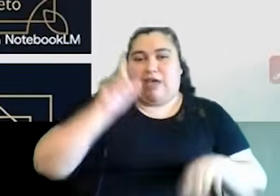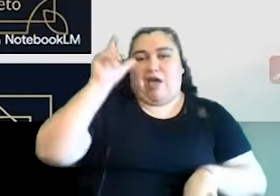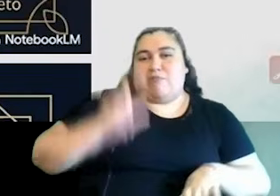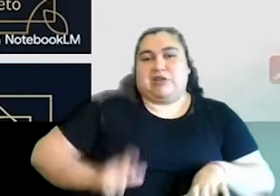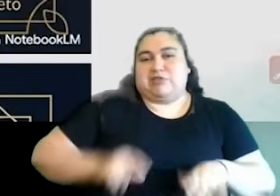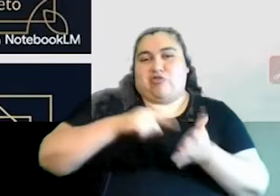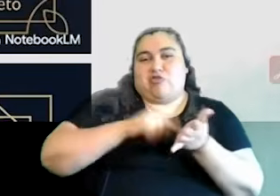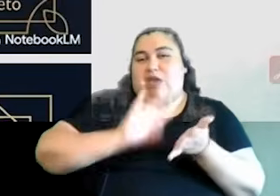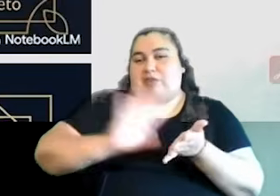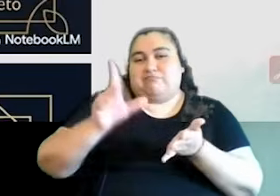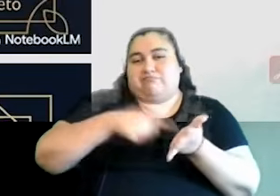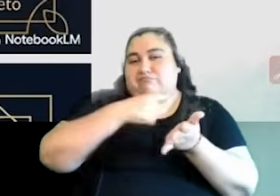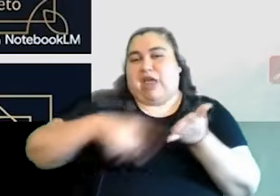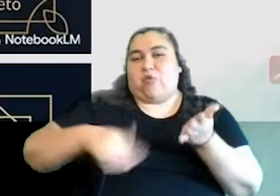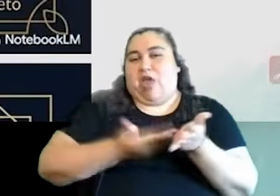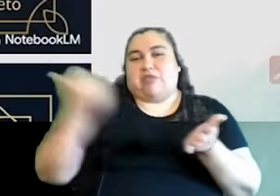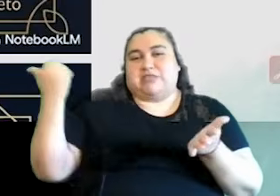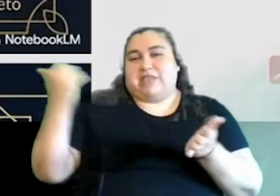régimen.